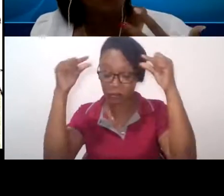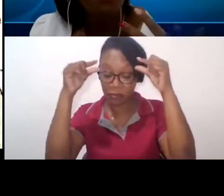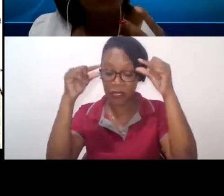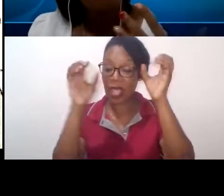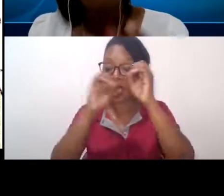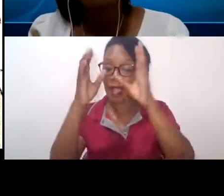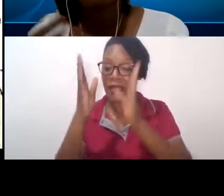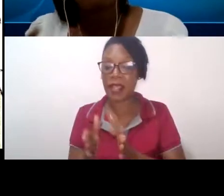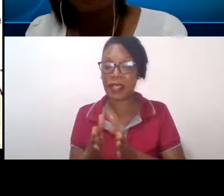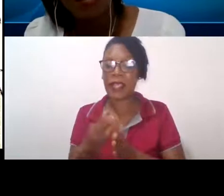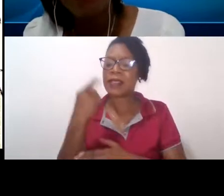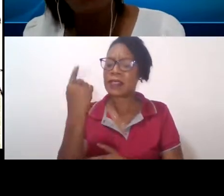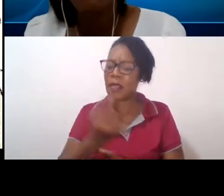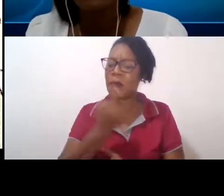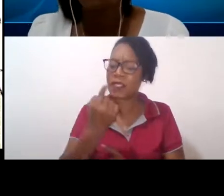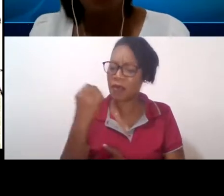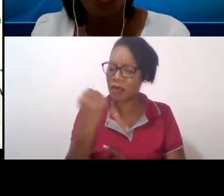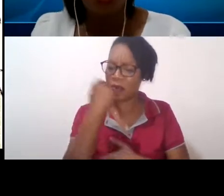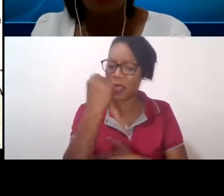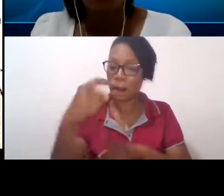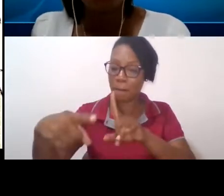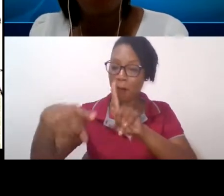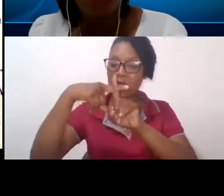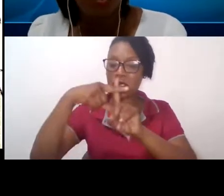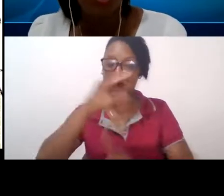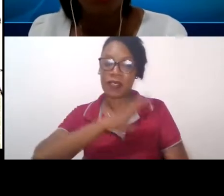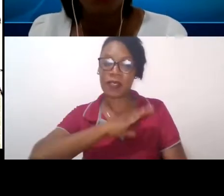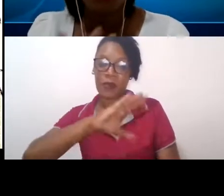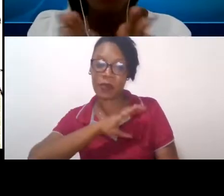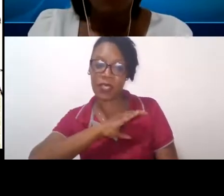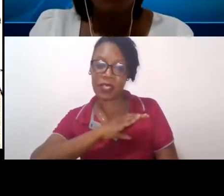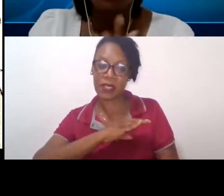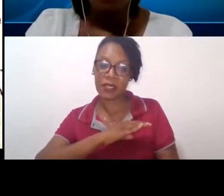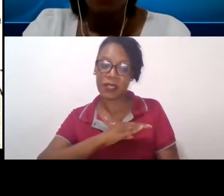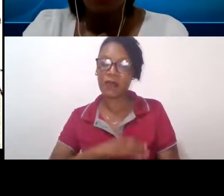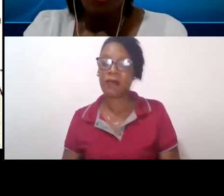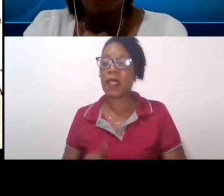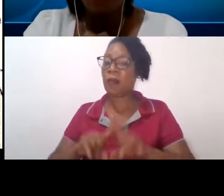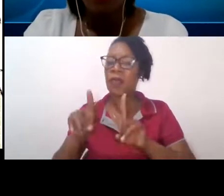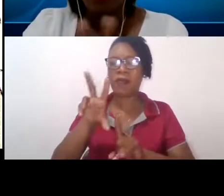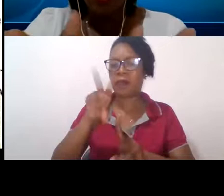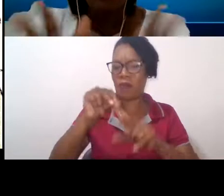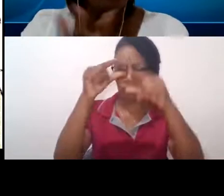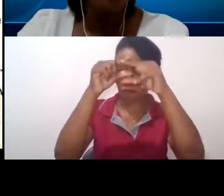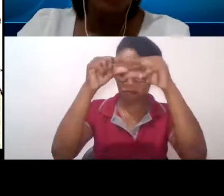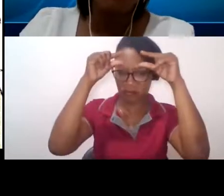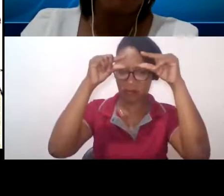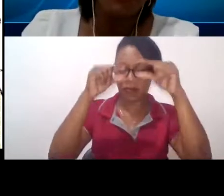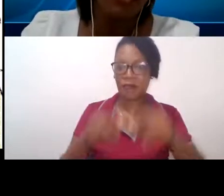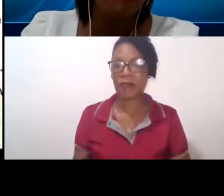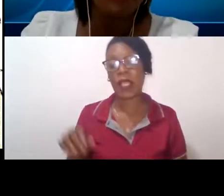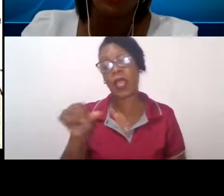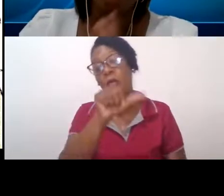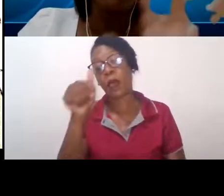las buenas, reforcemos de manera positiva las conductas y los comportamientos, pero no etiquetemos. Aquí hay otro ejemplo,